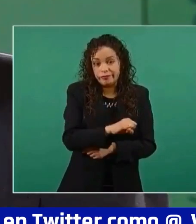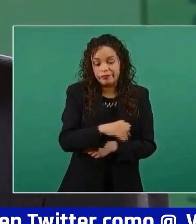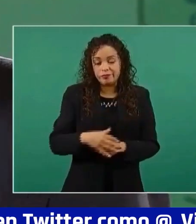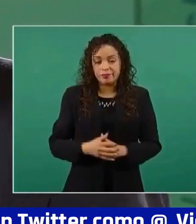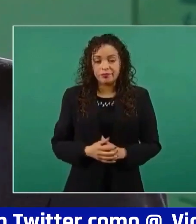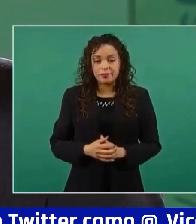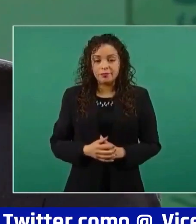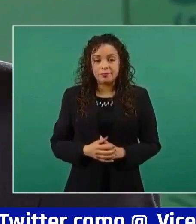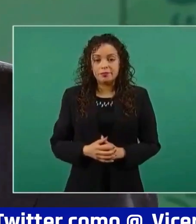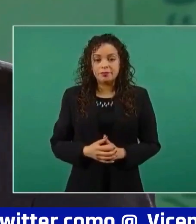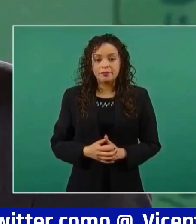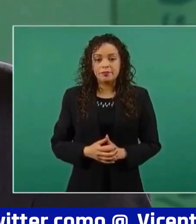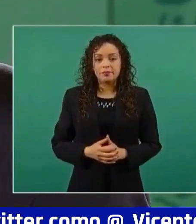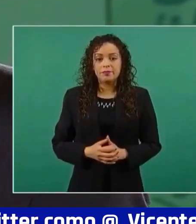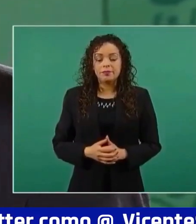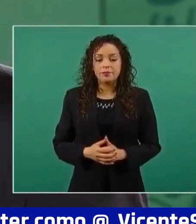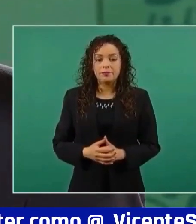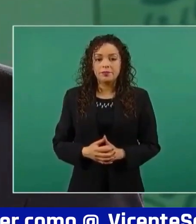Antes